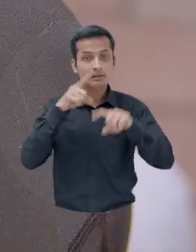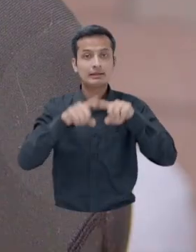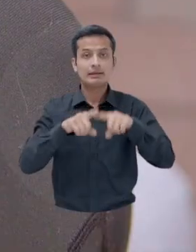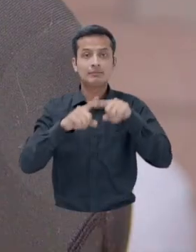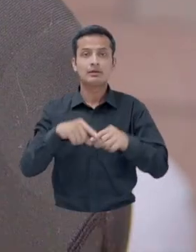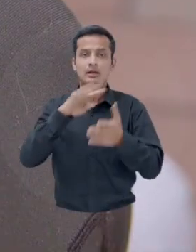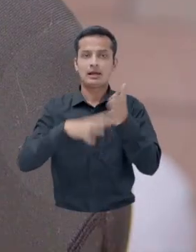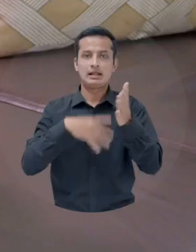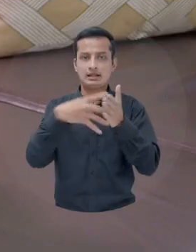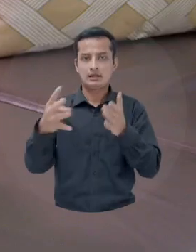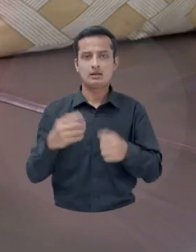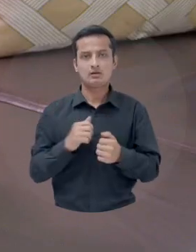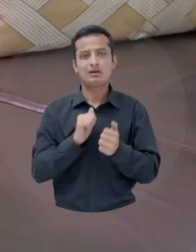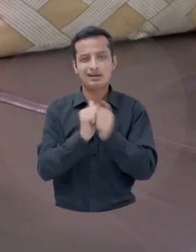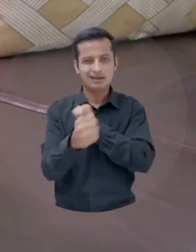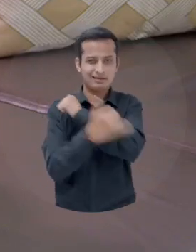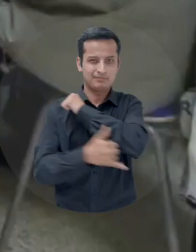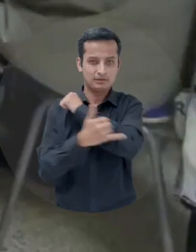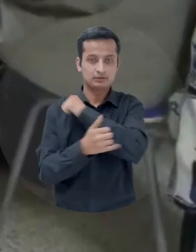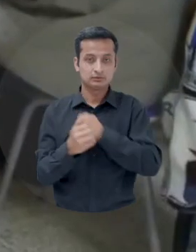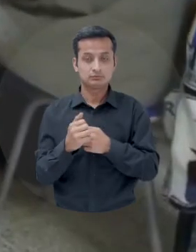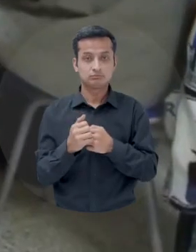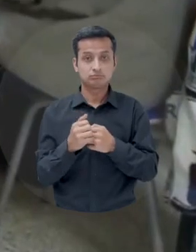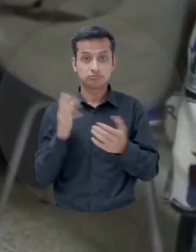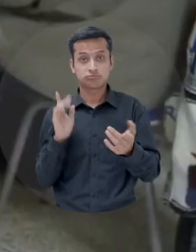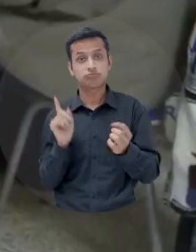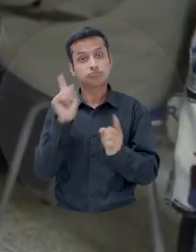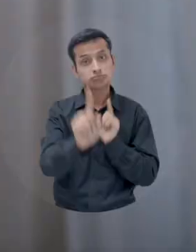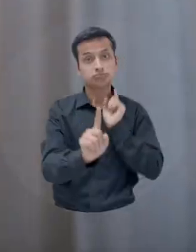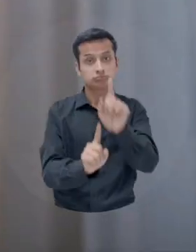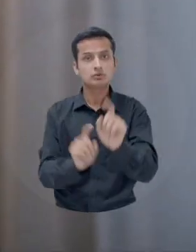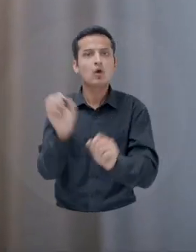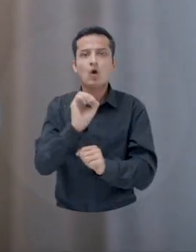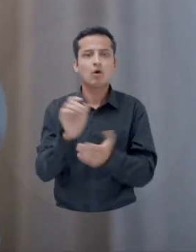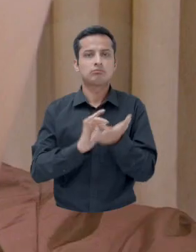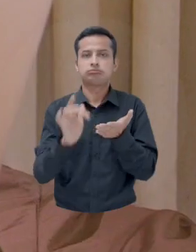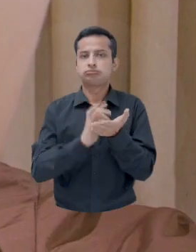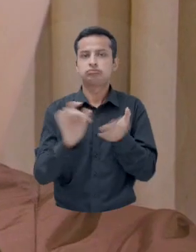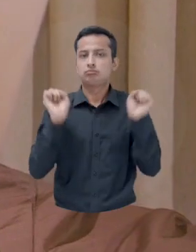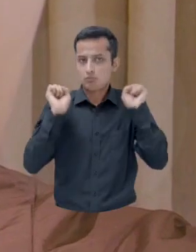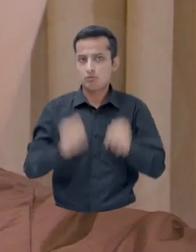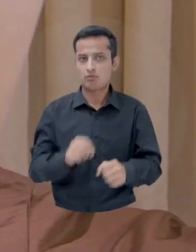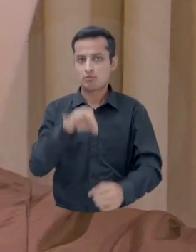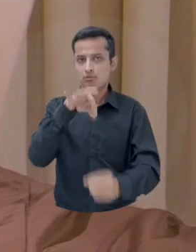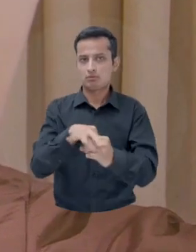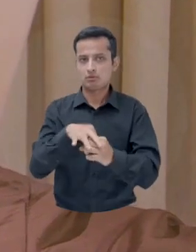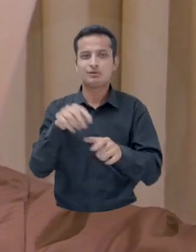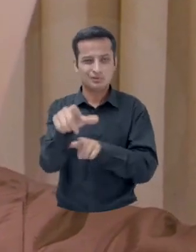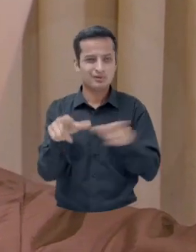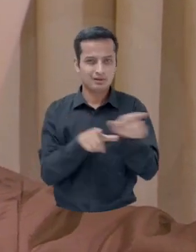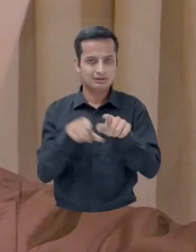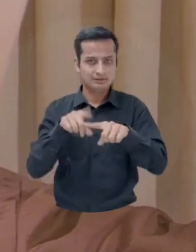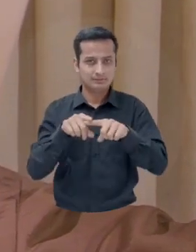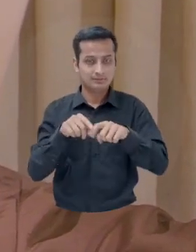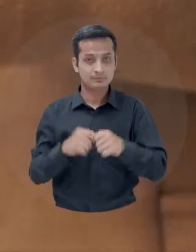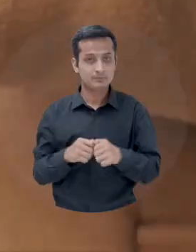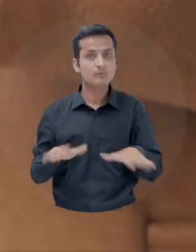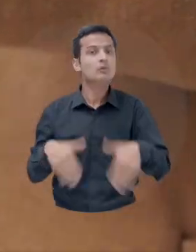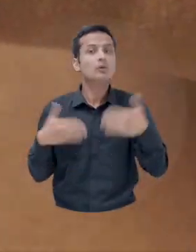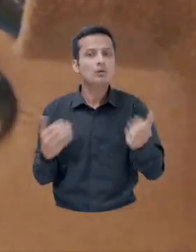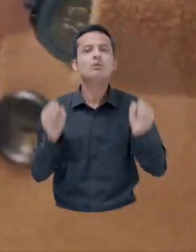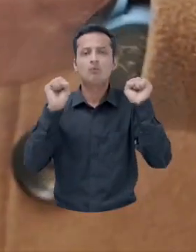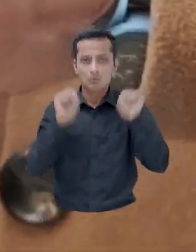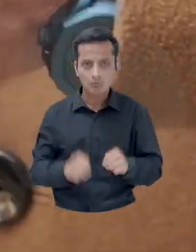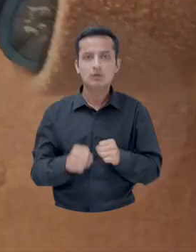al voto de acuerdo a su uso horario, tanto en la modalidad presencial como telemática en las zonas designadas para el efecto, las mismas